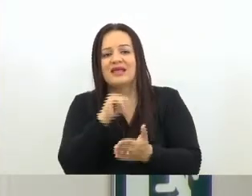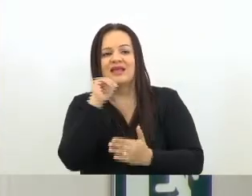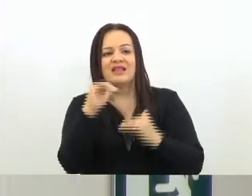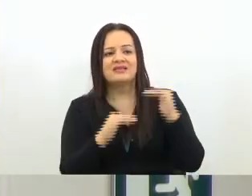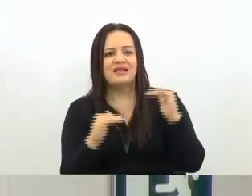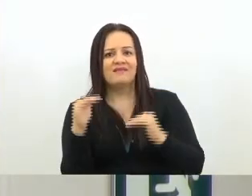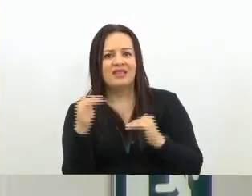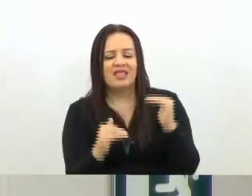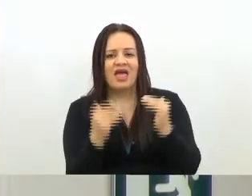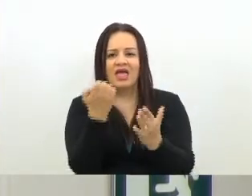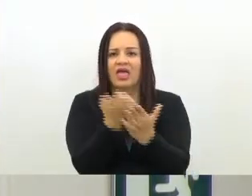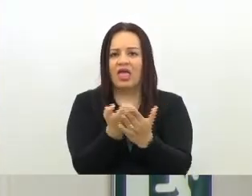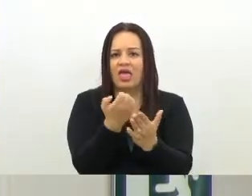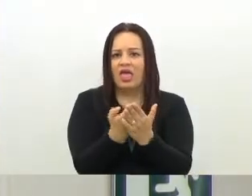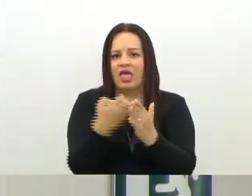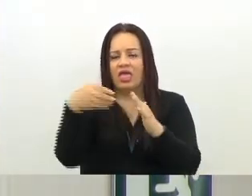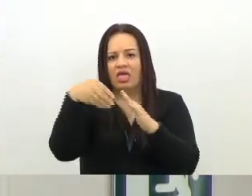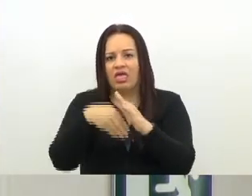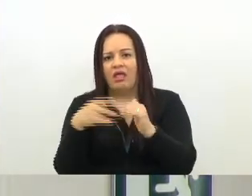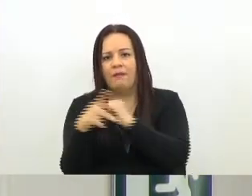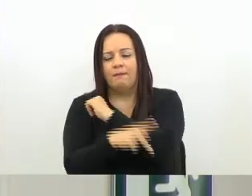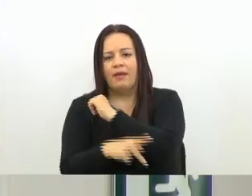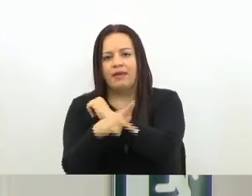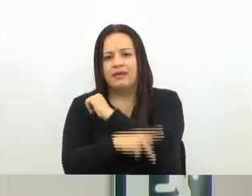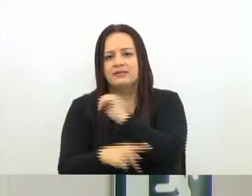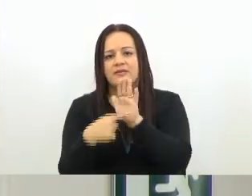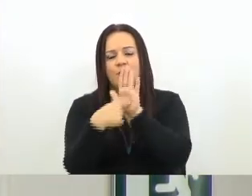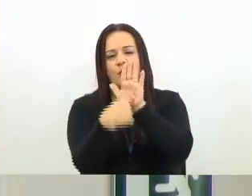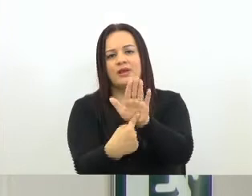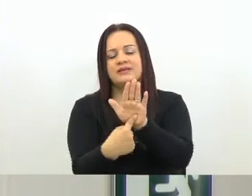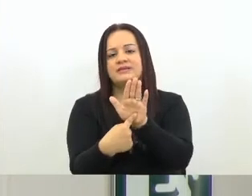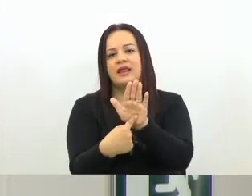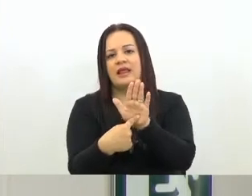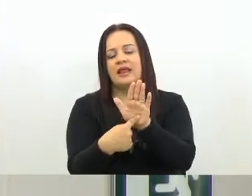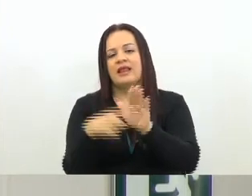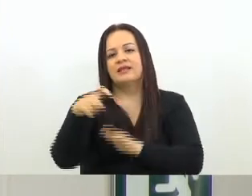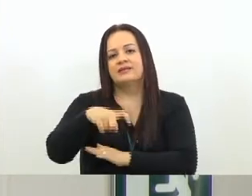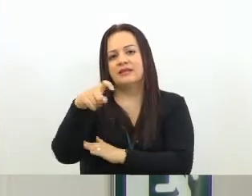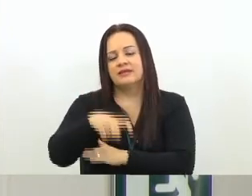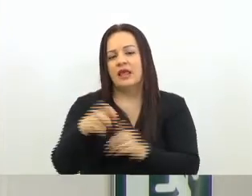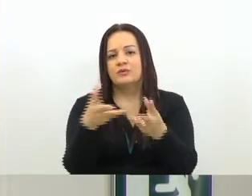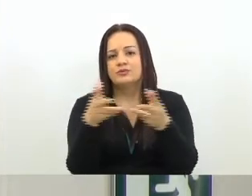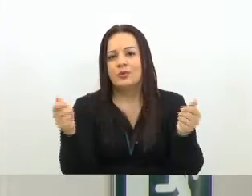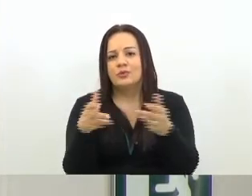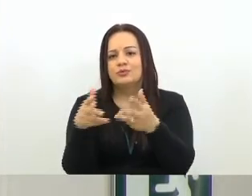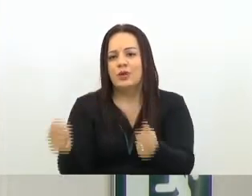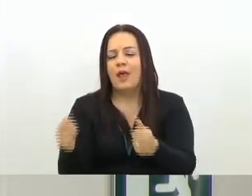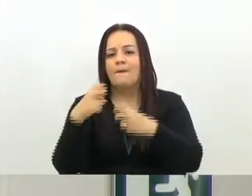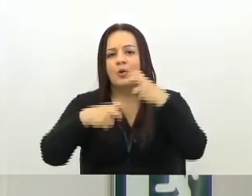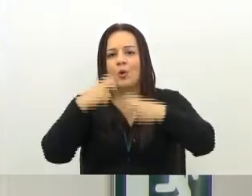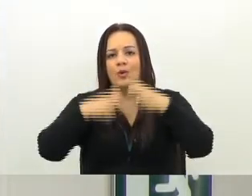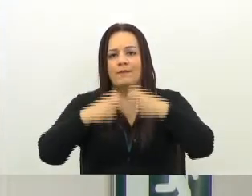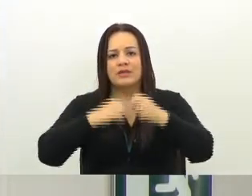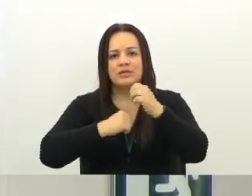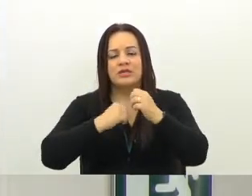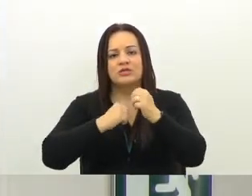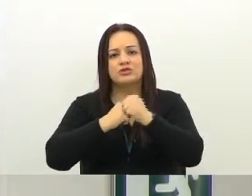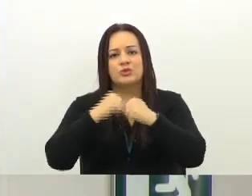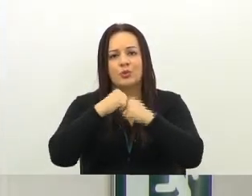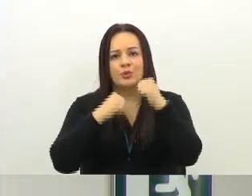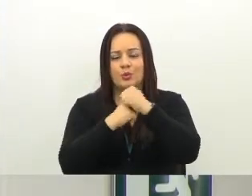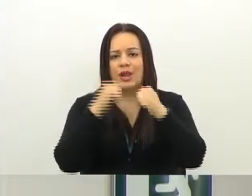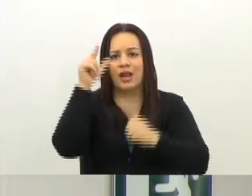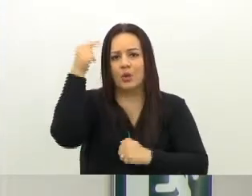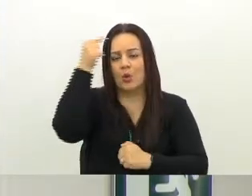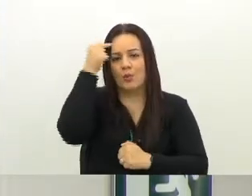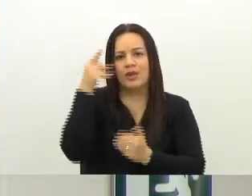económica del país evidencia la necesidad de soluciones al problema estructural de las finanzas del gobierno central,